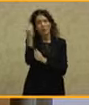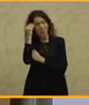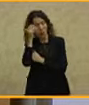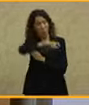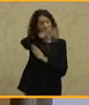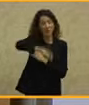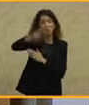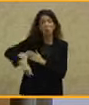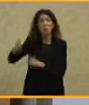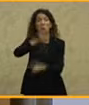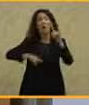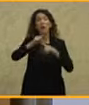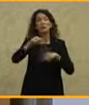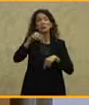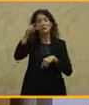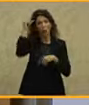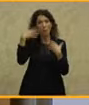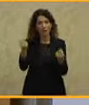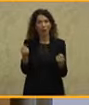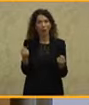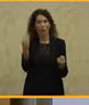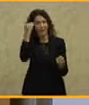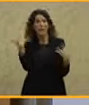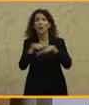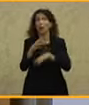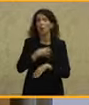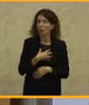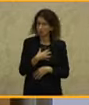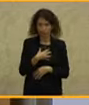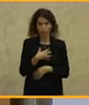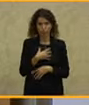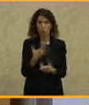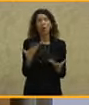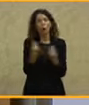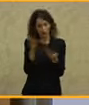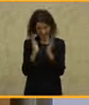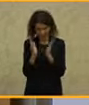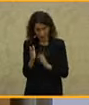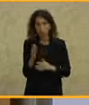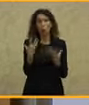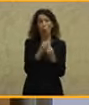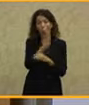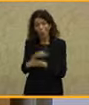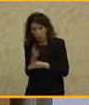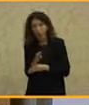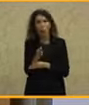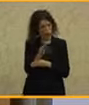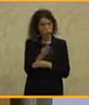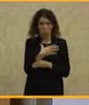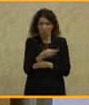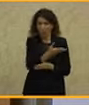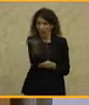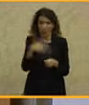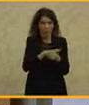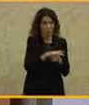que las personas que tienen un problema de salud mental se pueden integrar plenamente en la sociedad con su tratamiento y con sus cuidados, pues como se hace en